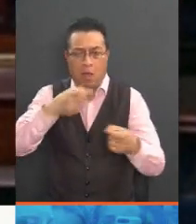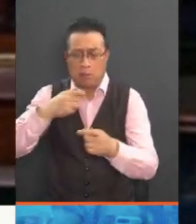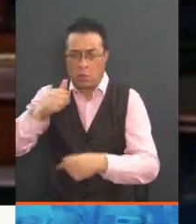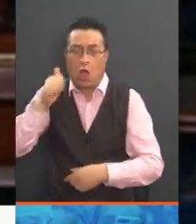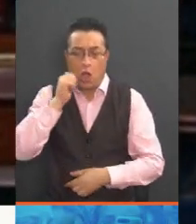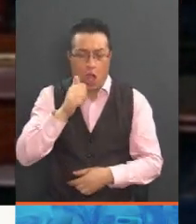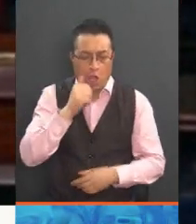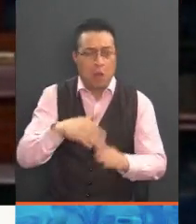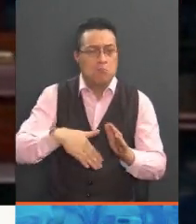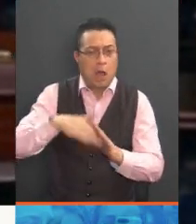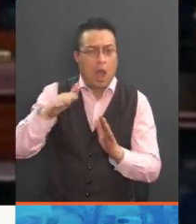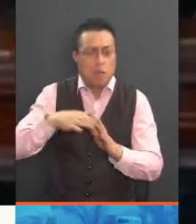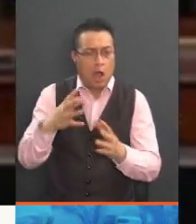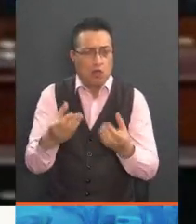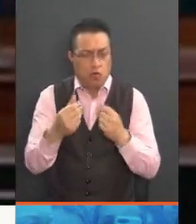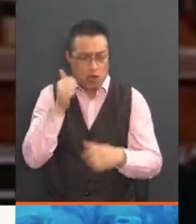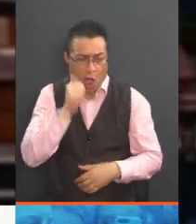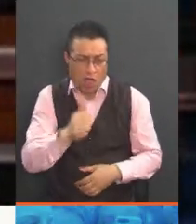año.